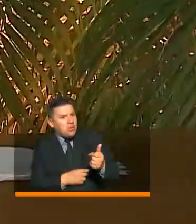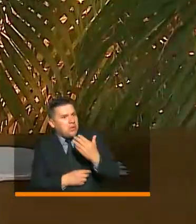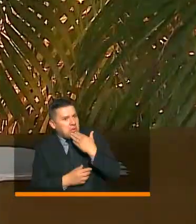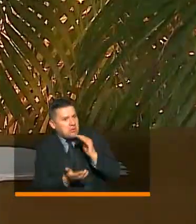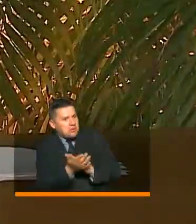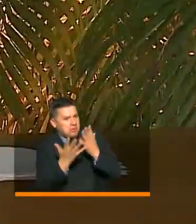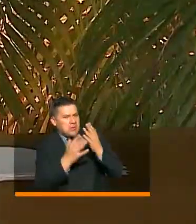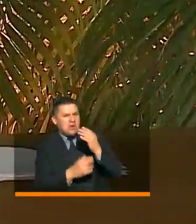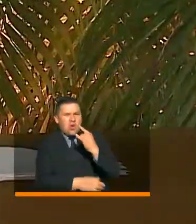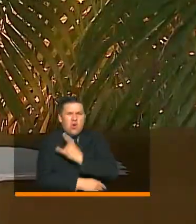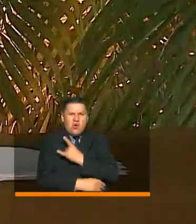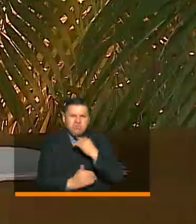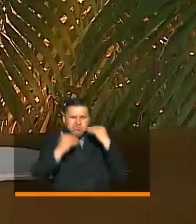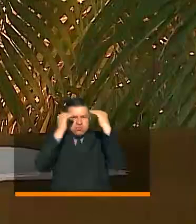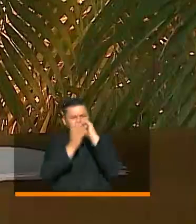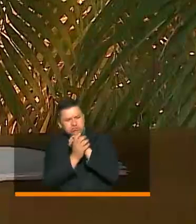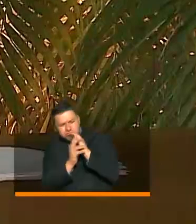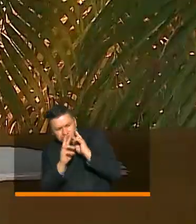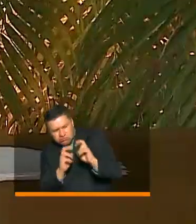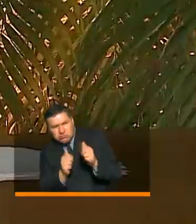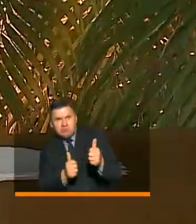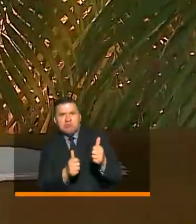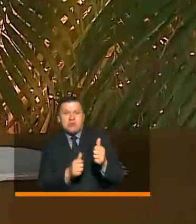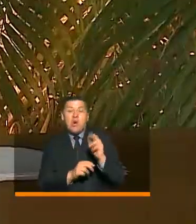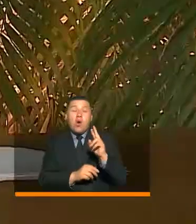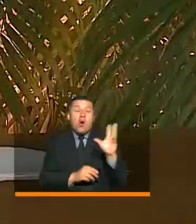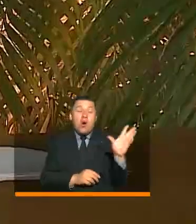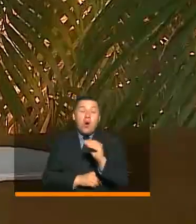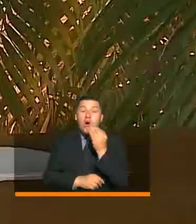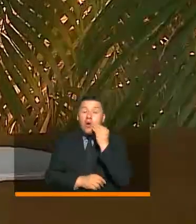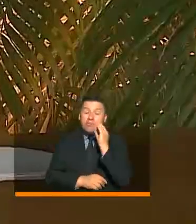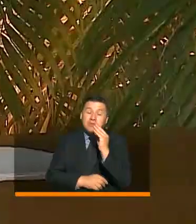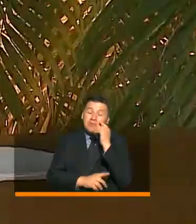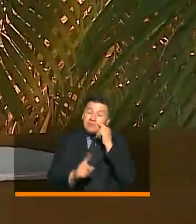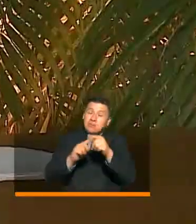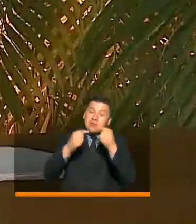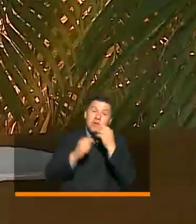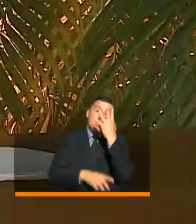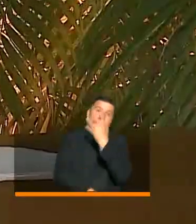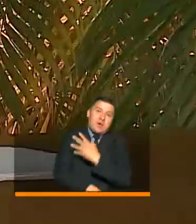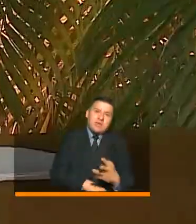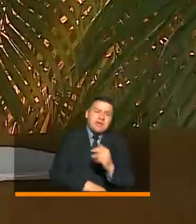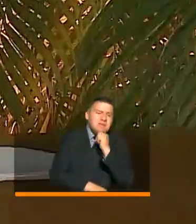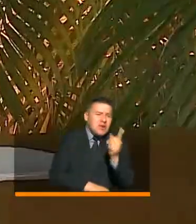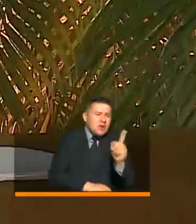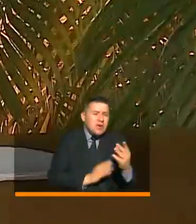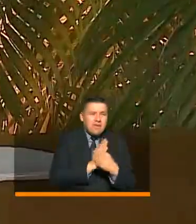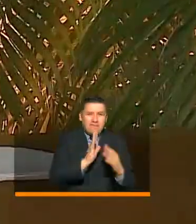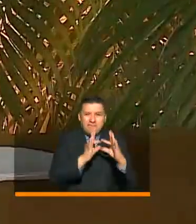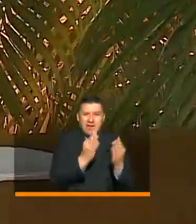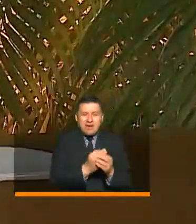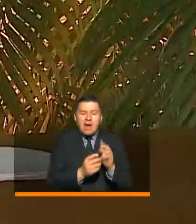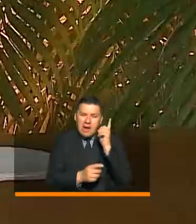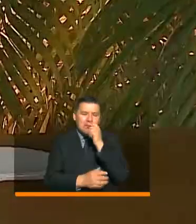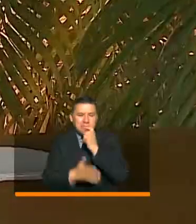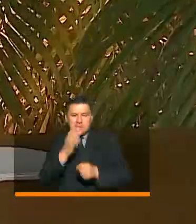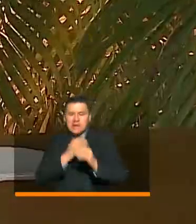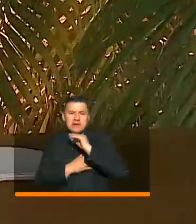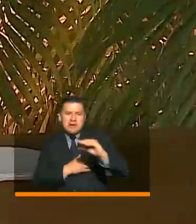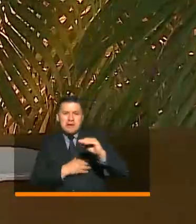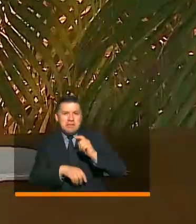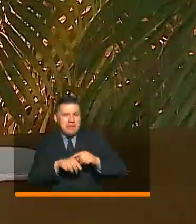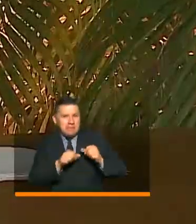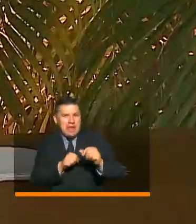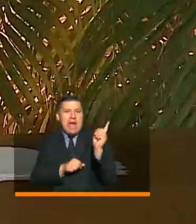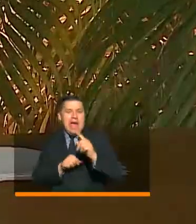documentos académicos y ojalá no solo lleguemos a 4 millones de hogares, sino a todos los hogares que están en situación de pobreza y que se pueda mantener durante